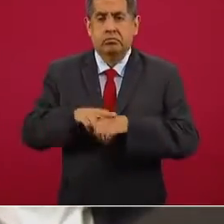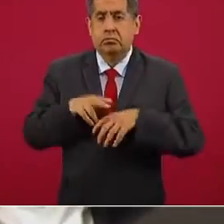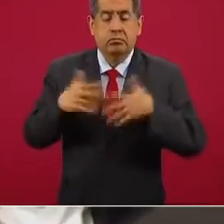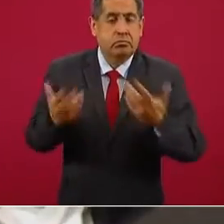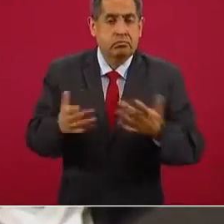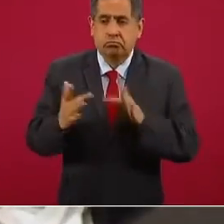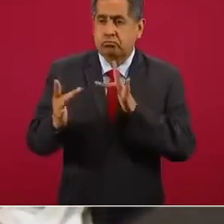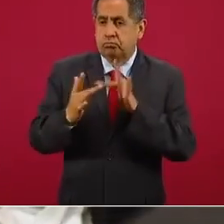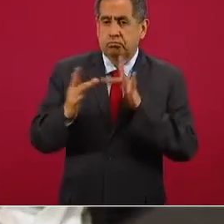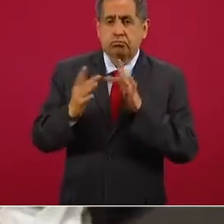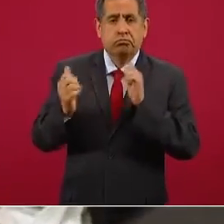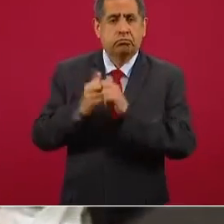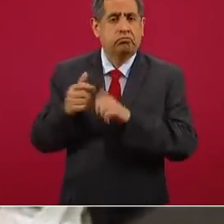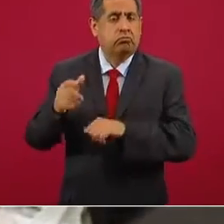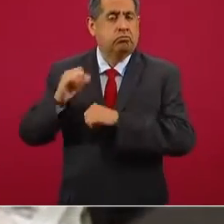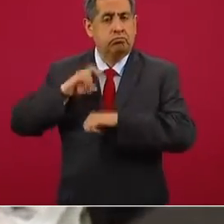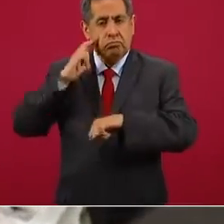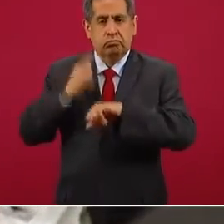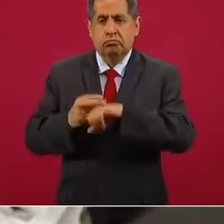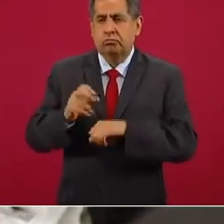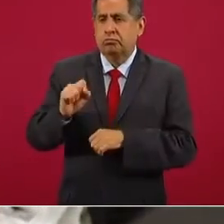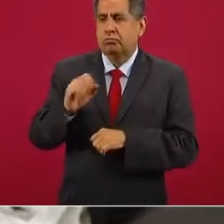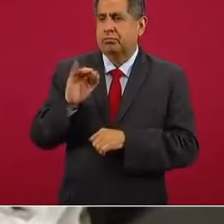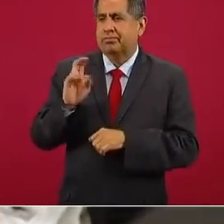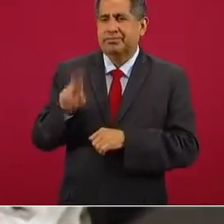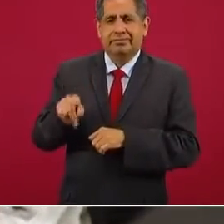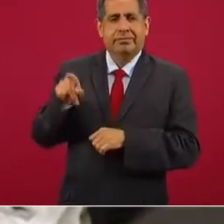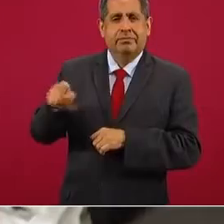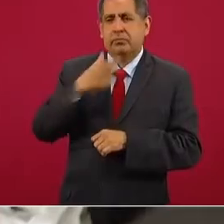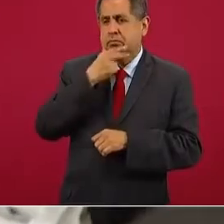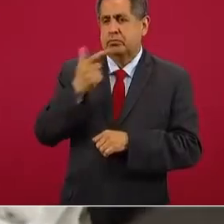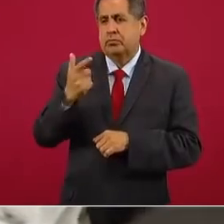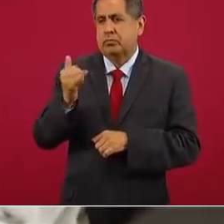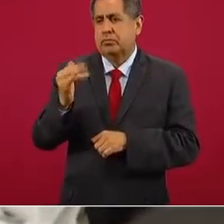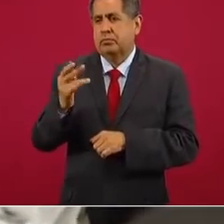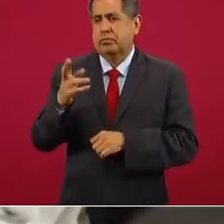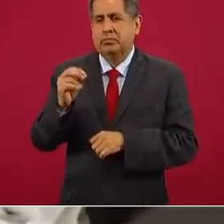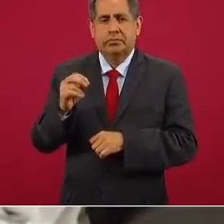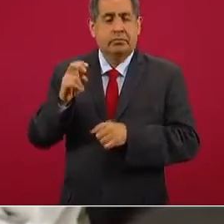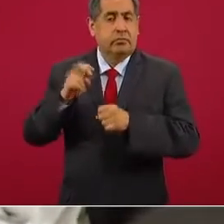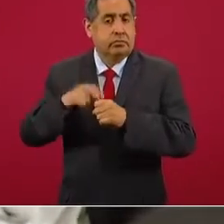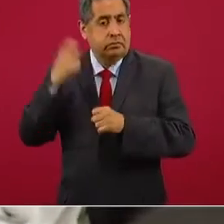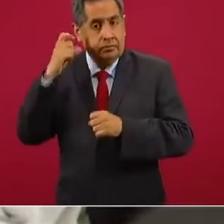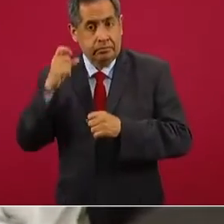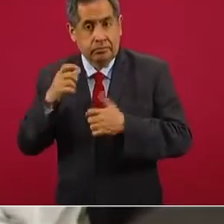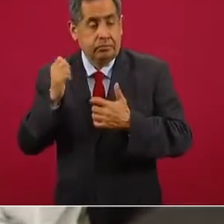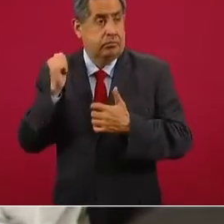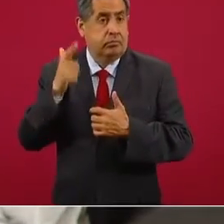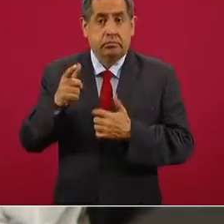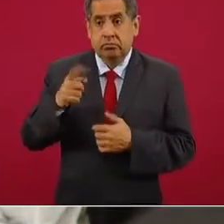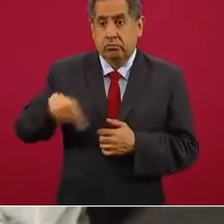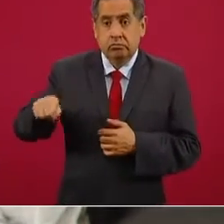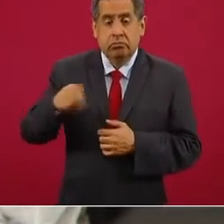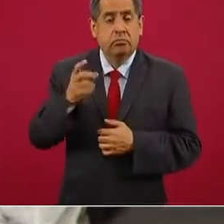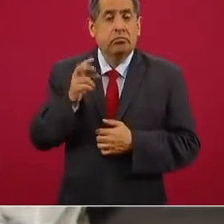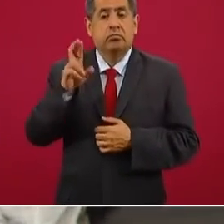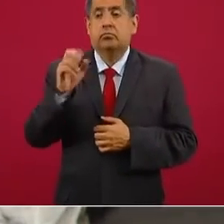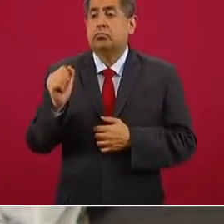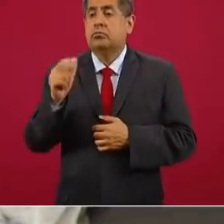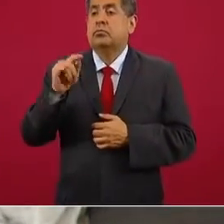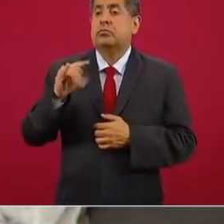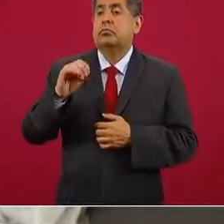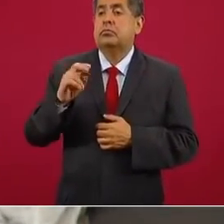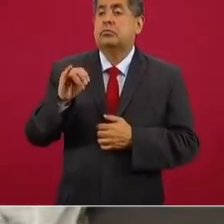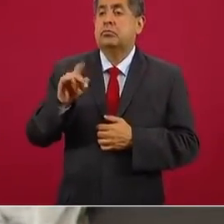si ha tenido contacto con el delegado del Bienestar, Gilberto Herrera Ruiz, allá en Querétaro, si todavía hay interés del doctor Santiago Nieto